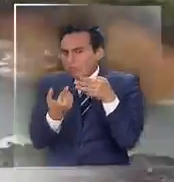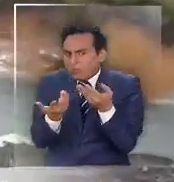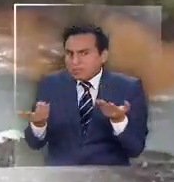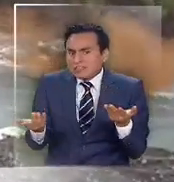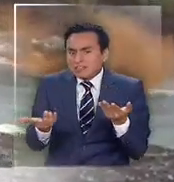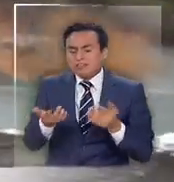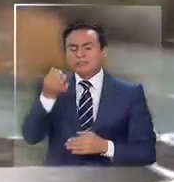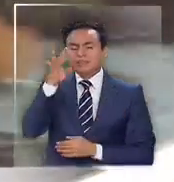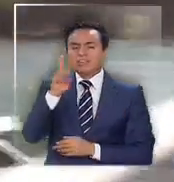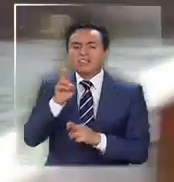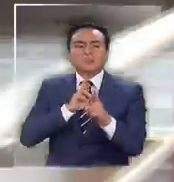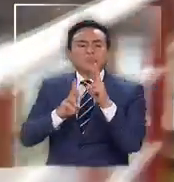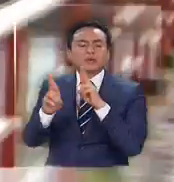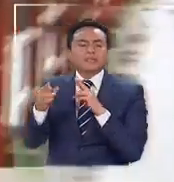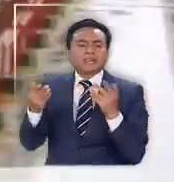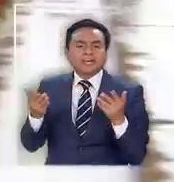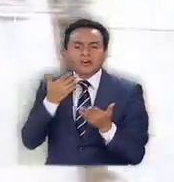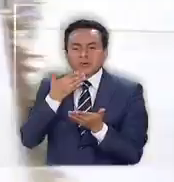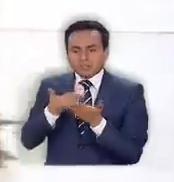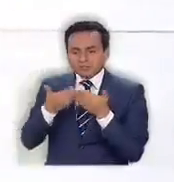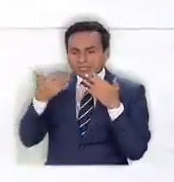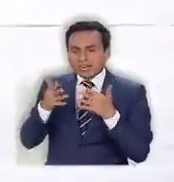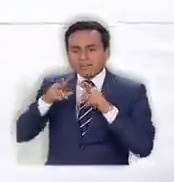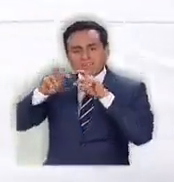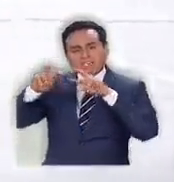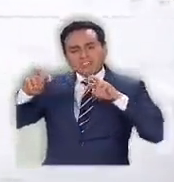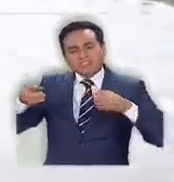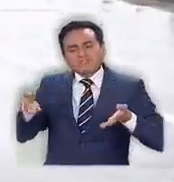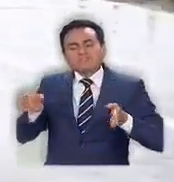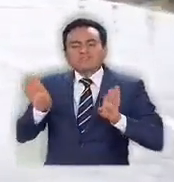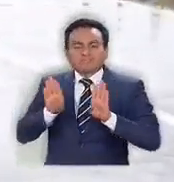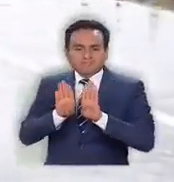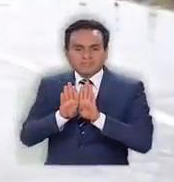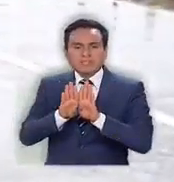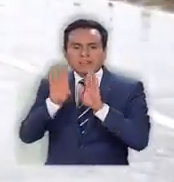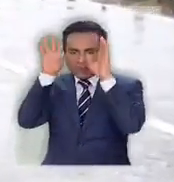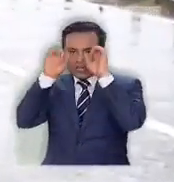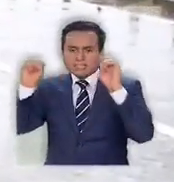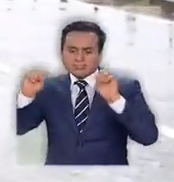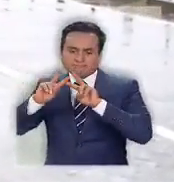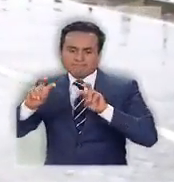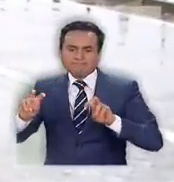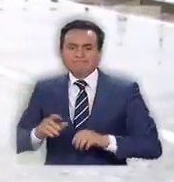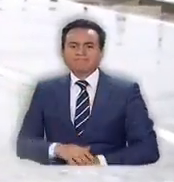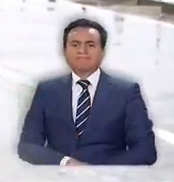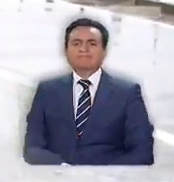y solo tendrán respuesta cuando concluya la investigación de la Fiscalía.